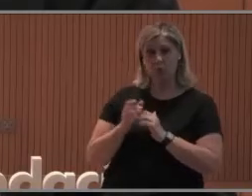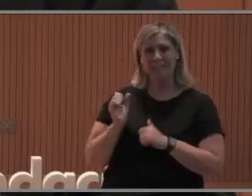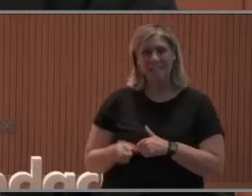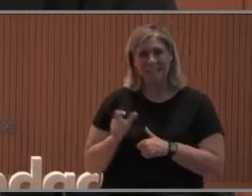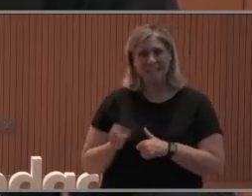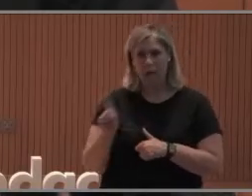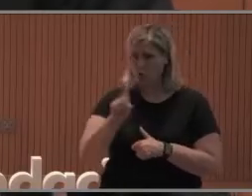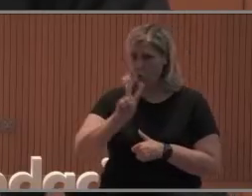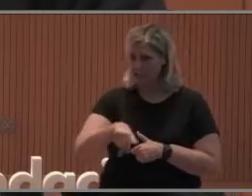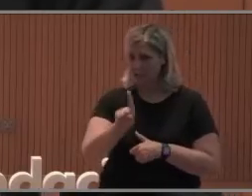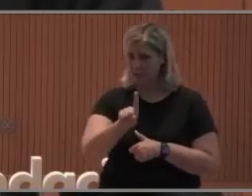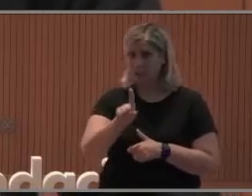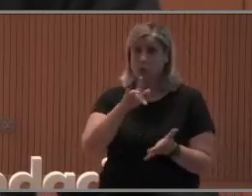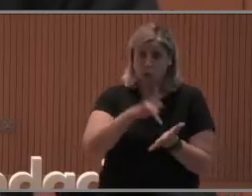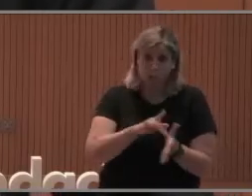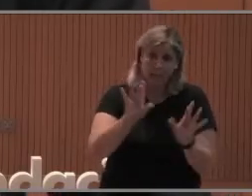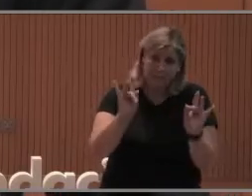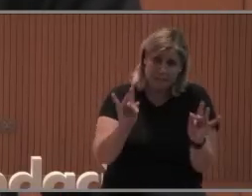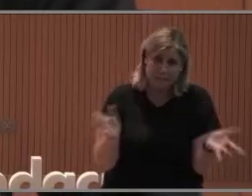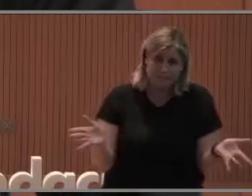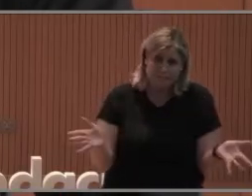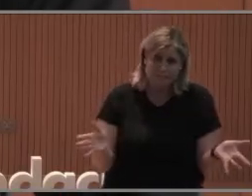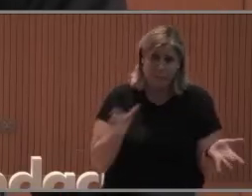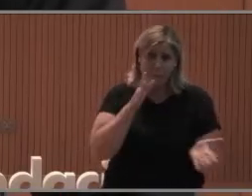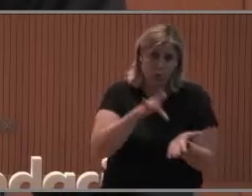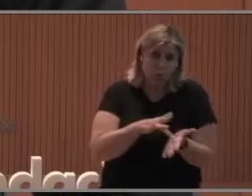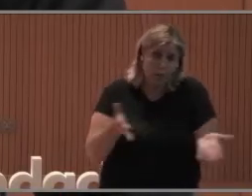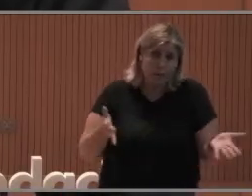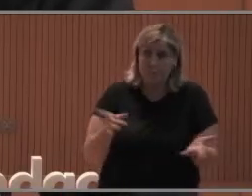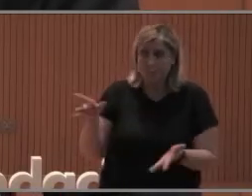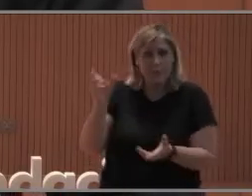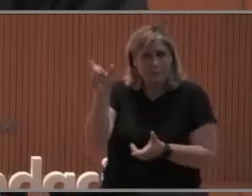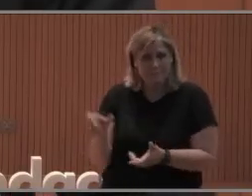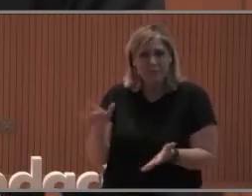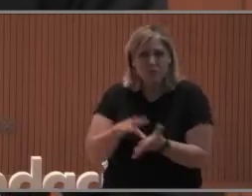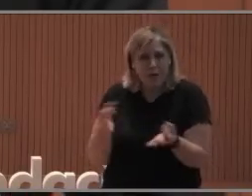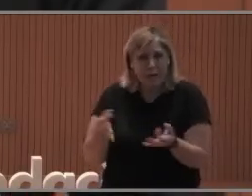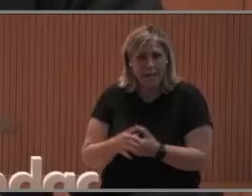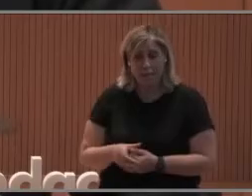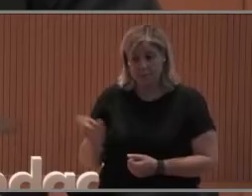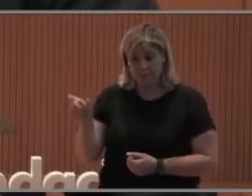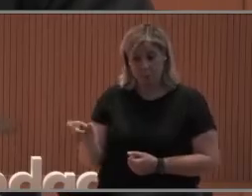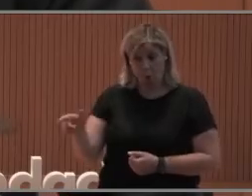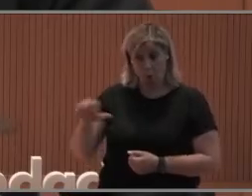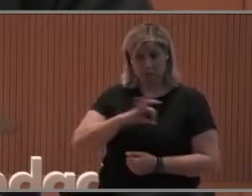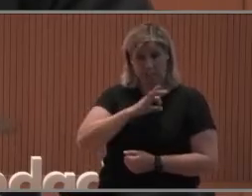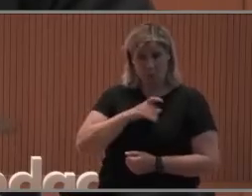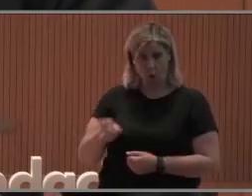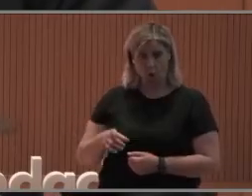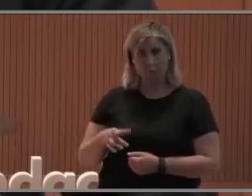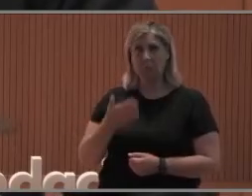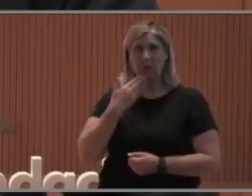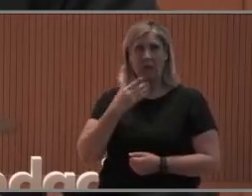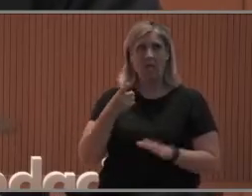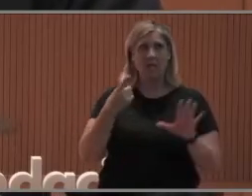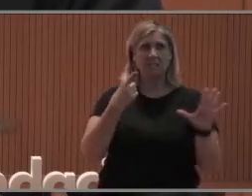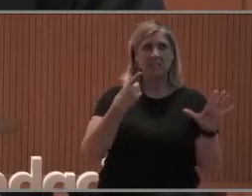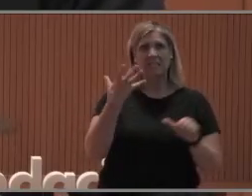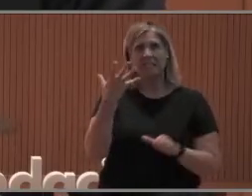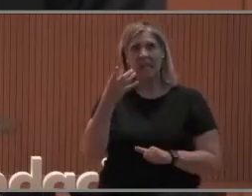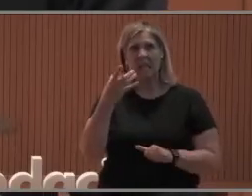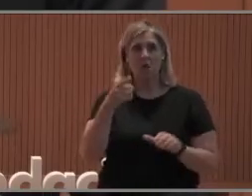frecuente. Ocurre, porque ¿qué ocurrió? Pues que este señor tendría 60 años,